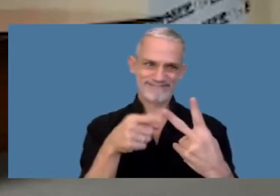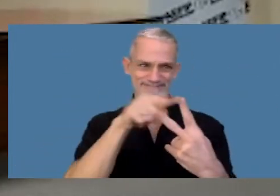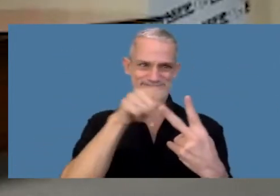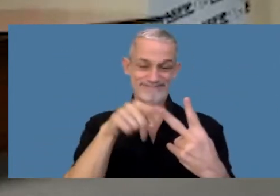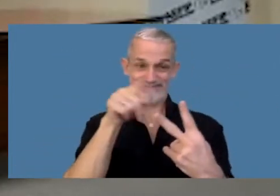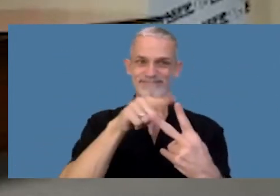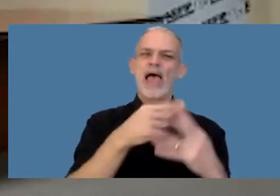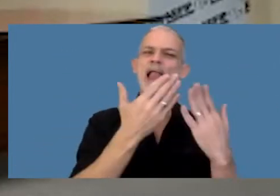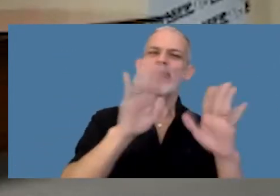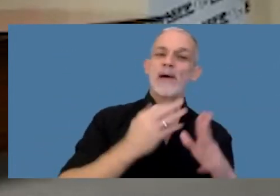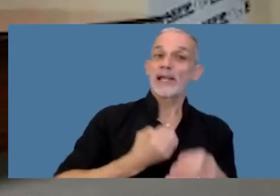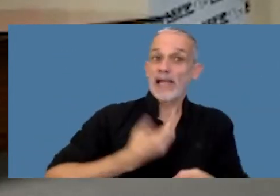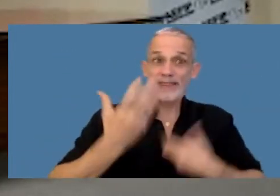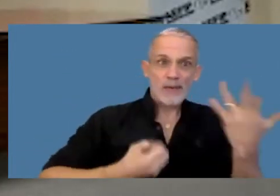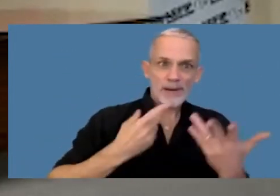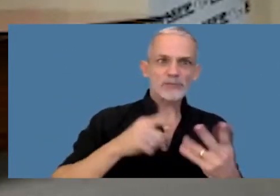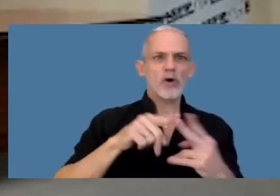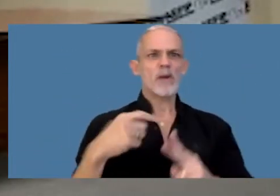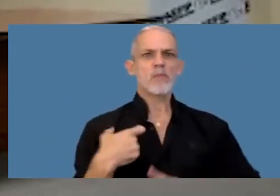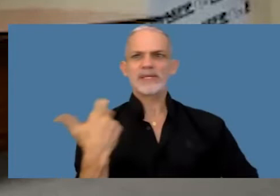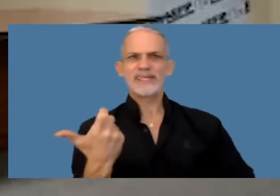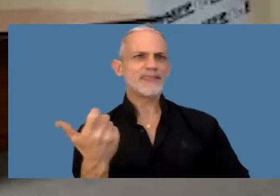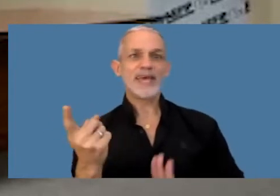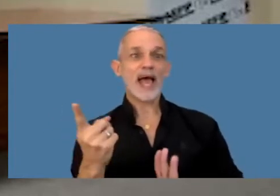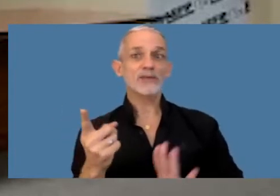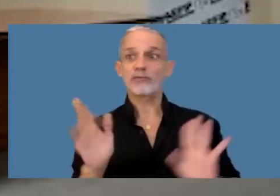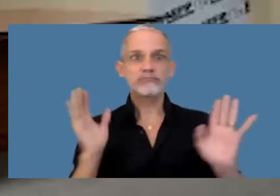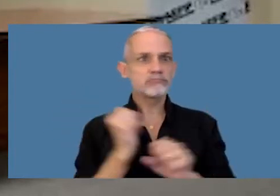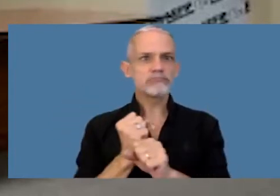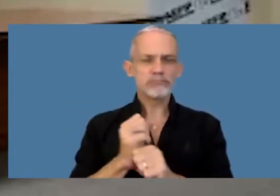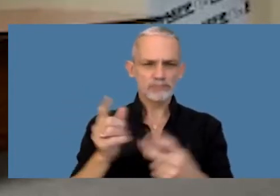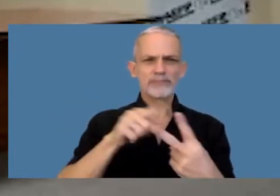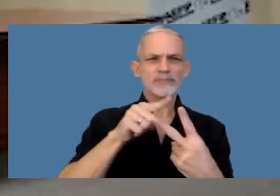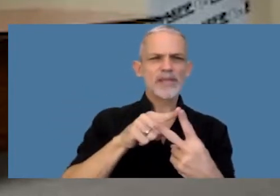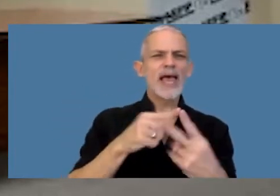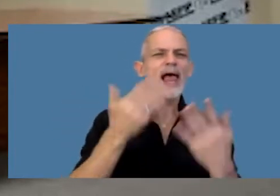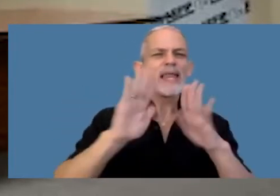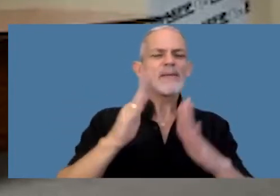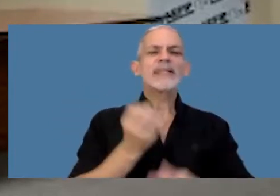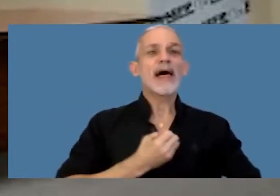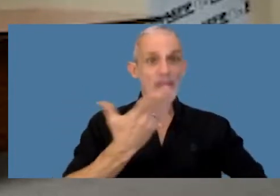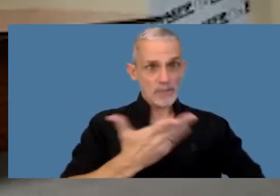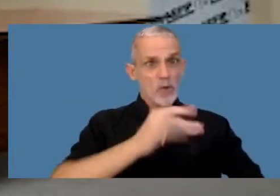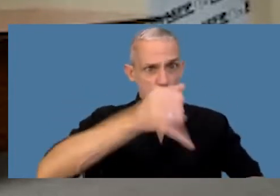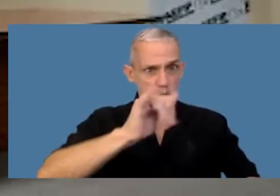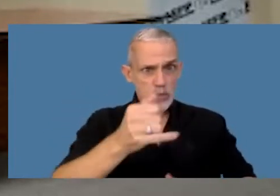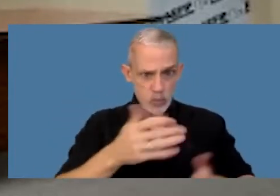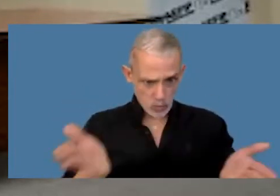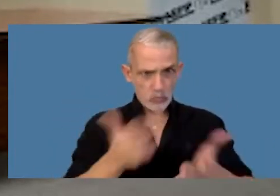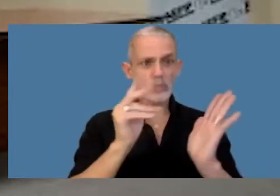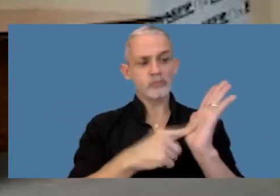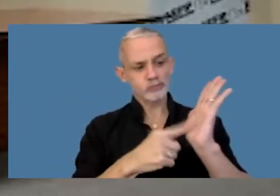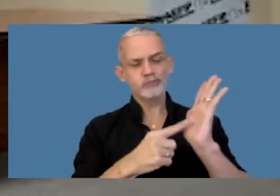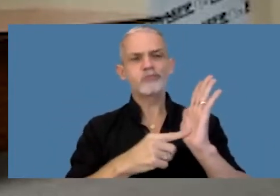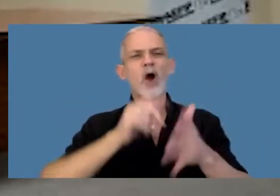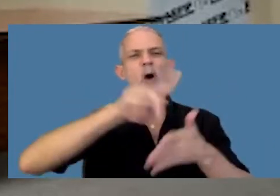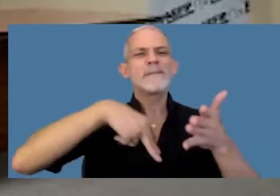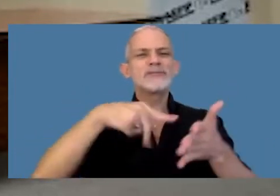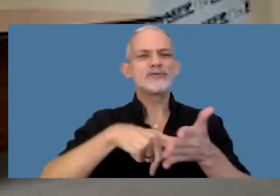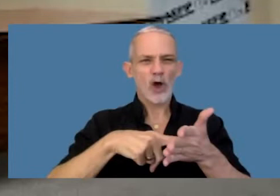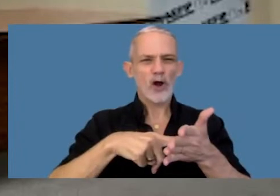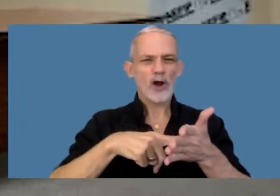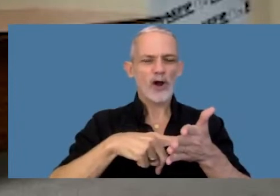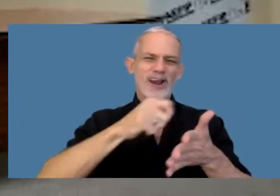libertad de expresión en el ejercicio de la libertad sindical. Porque la libertad de expresión sí está reconocida en la Convención Americana de Derechos